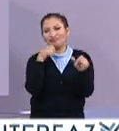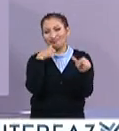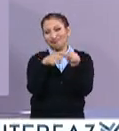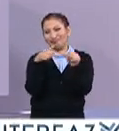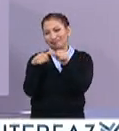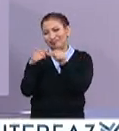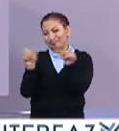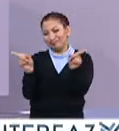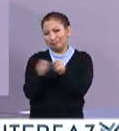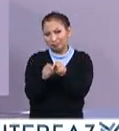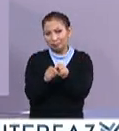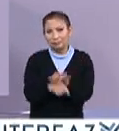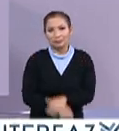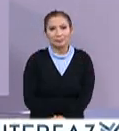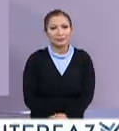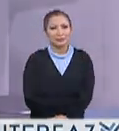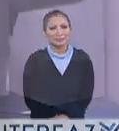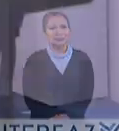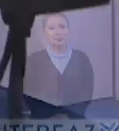siglas AIEDMX.